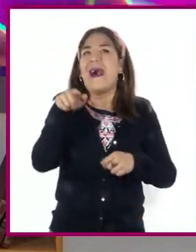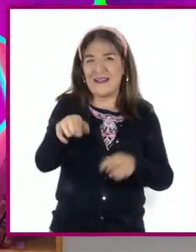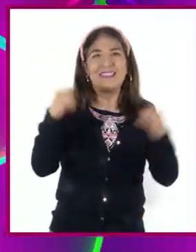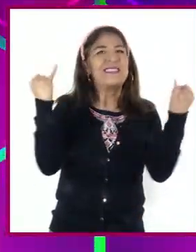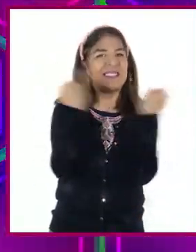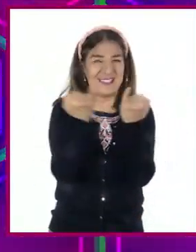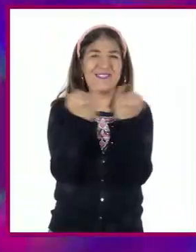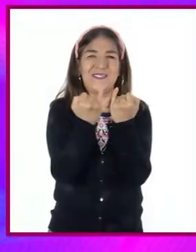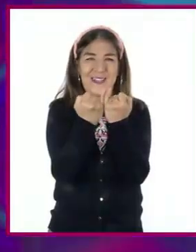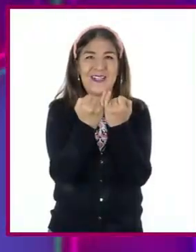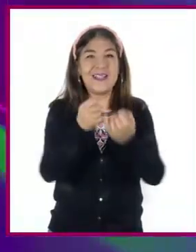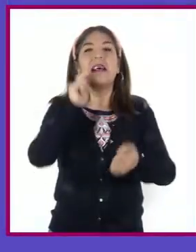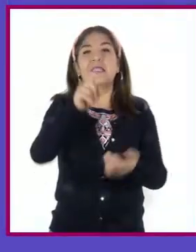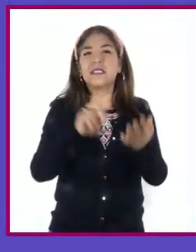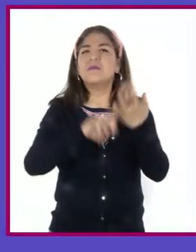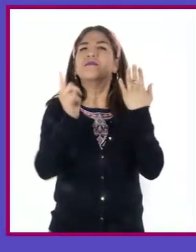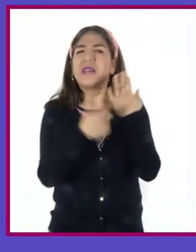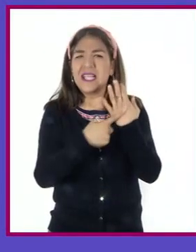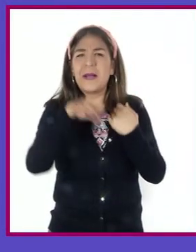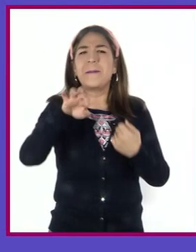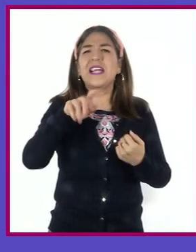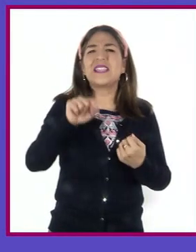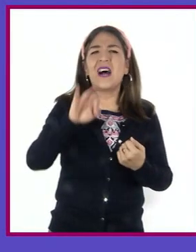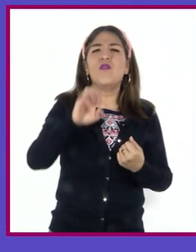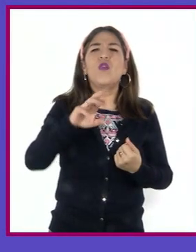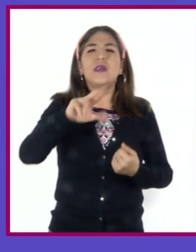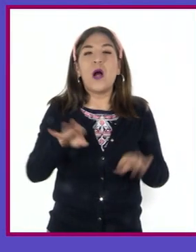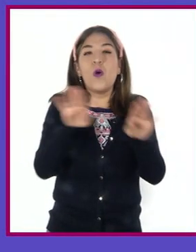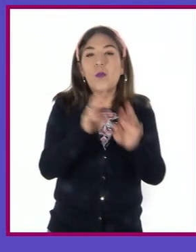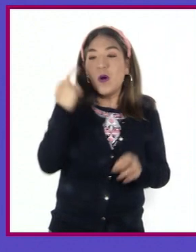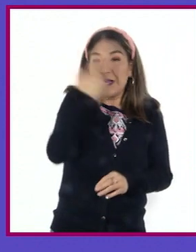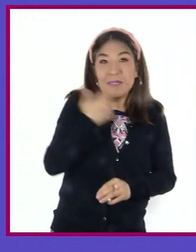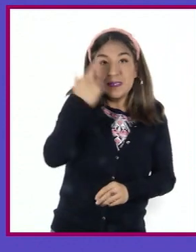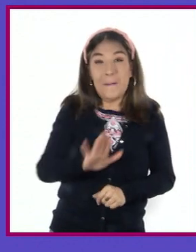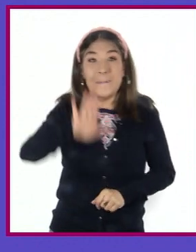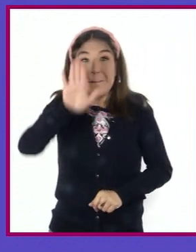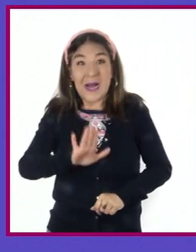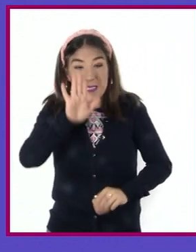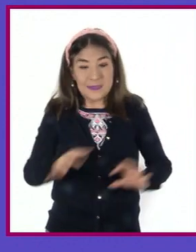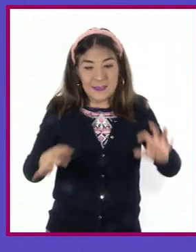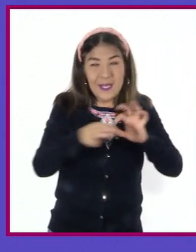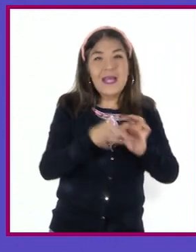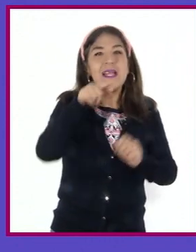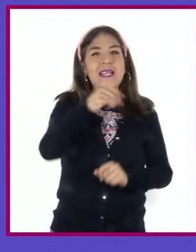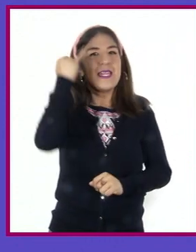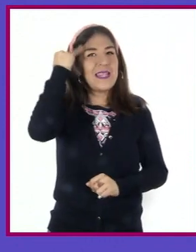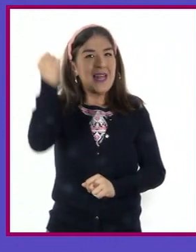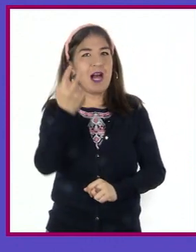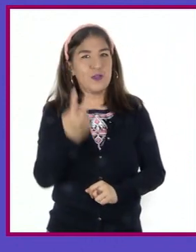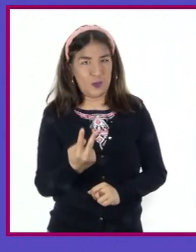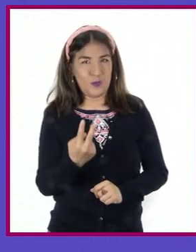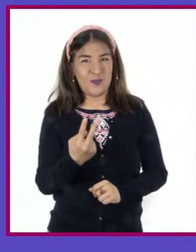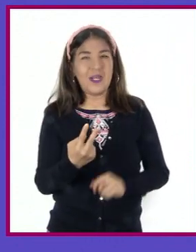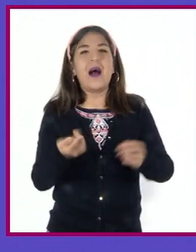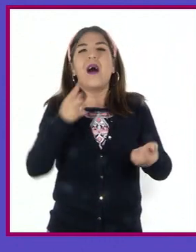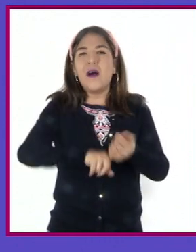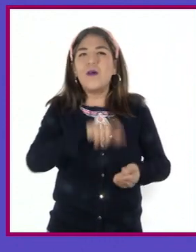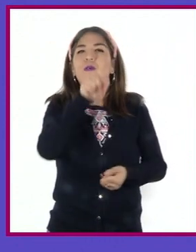analizamos detenidamente, una por una, podremos saber qué acción, aspecto o